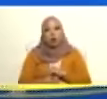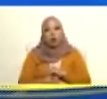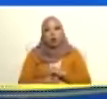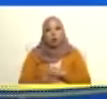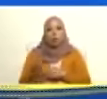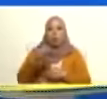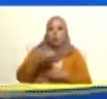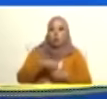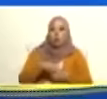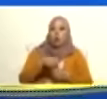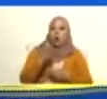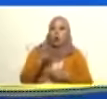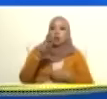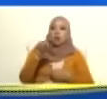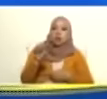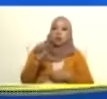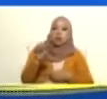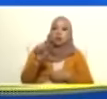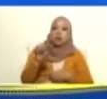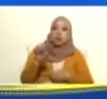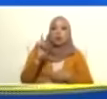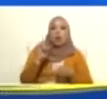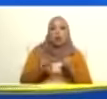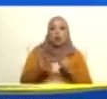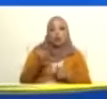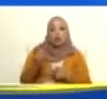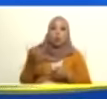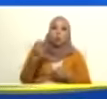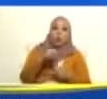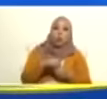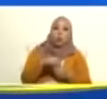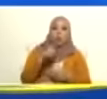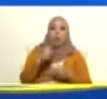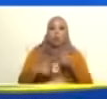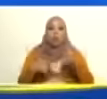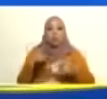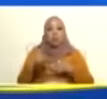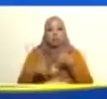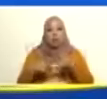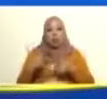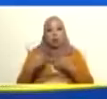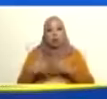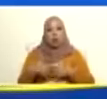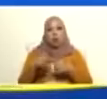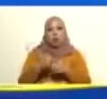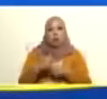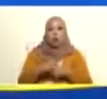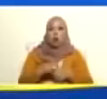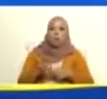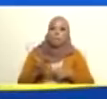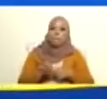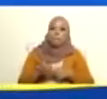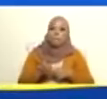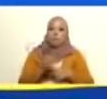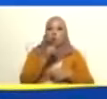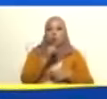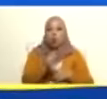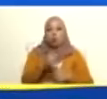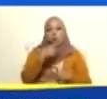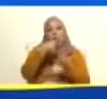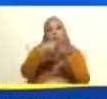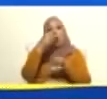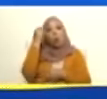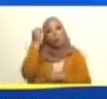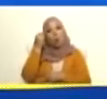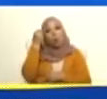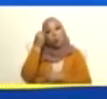incorporamos aranceles, a veces retiramos aranceles según cómo vaya la actividad económica en el país. Un anuncio positivo es